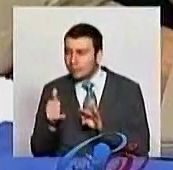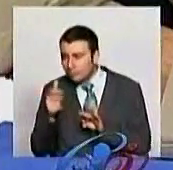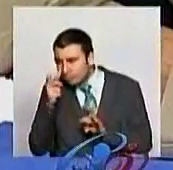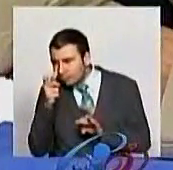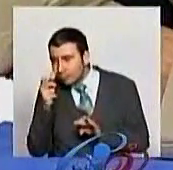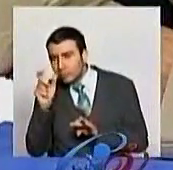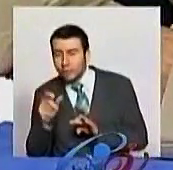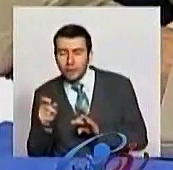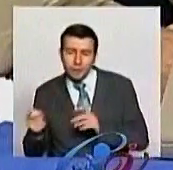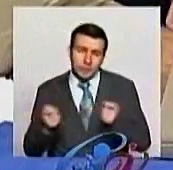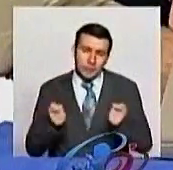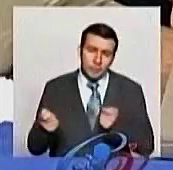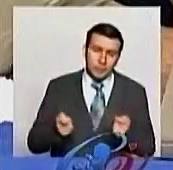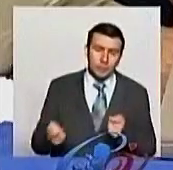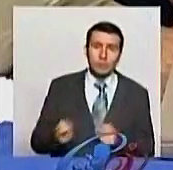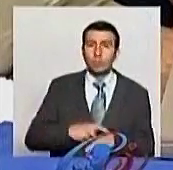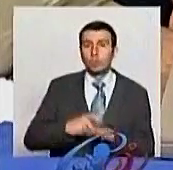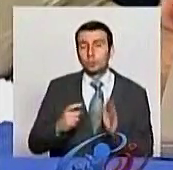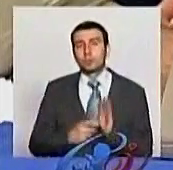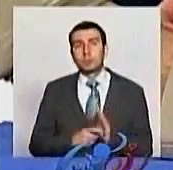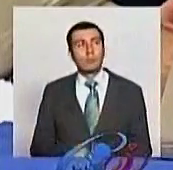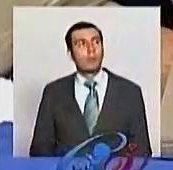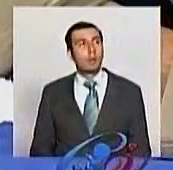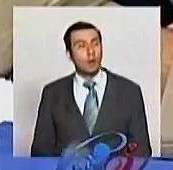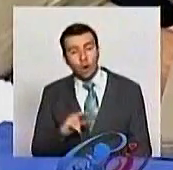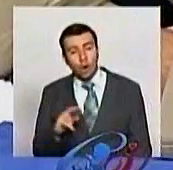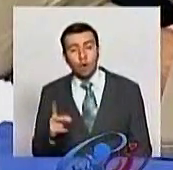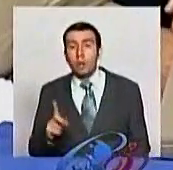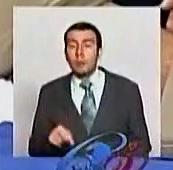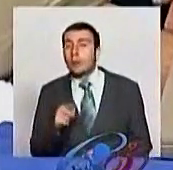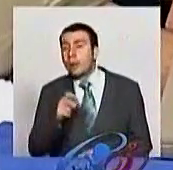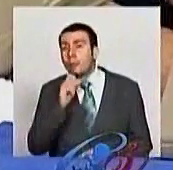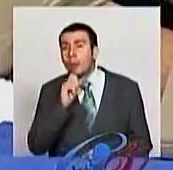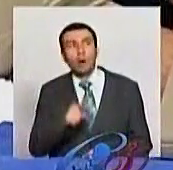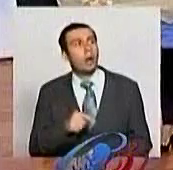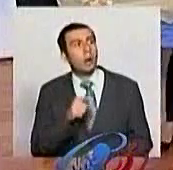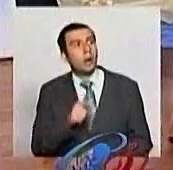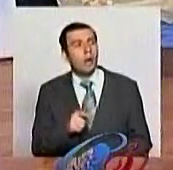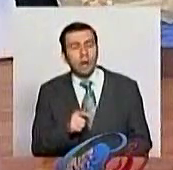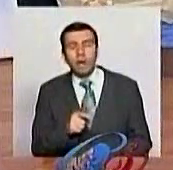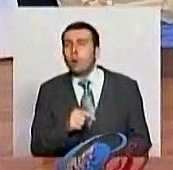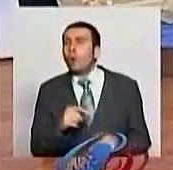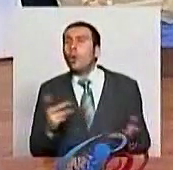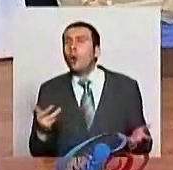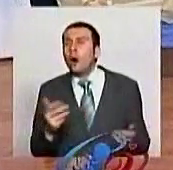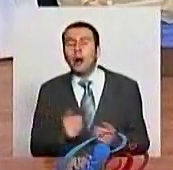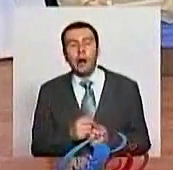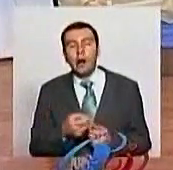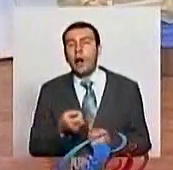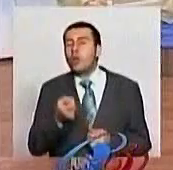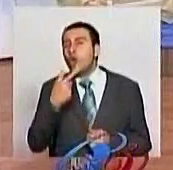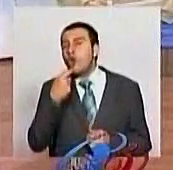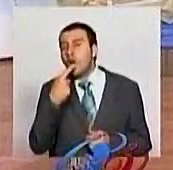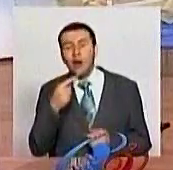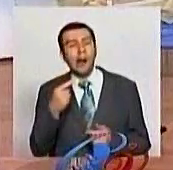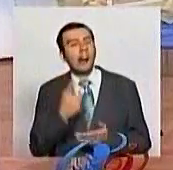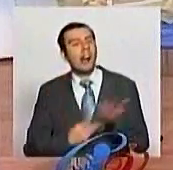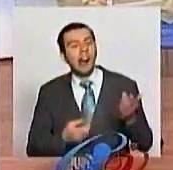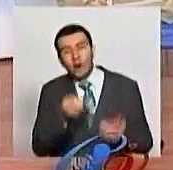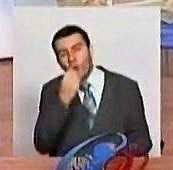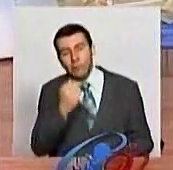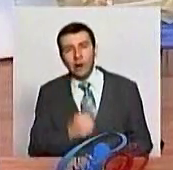del pacientico. Lo otro es preguntarle que qué medicamentos toma y qué come. Hoy llegó una paciente